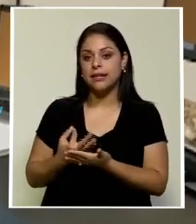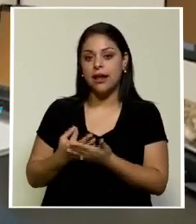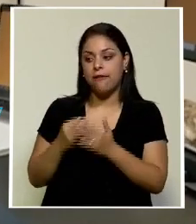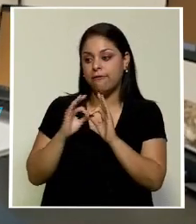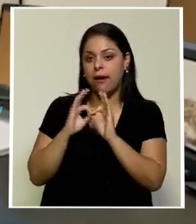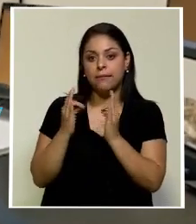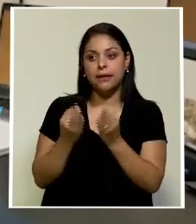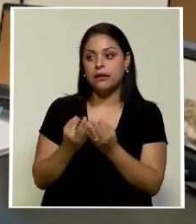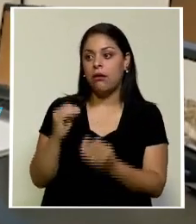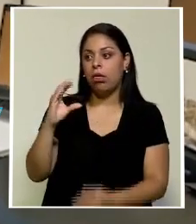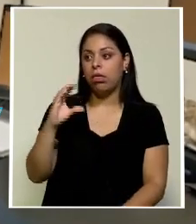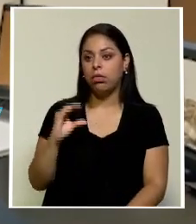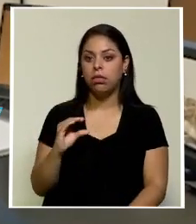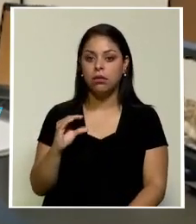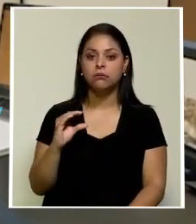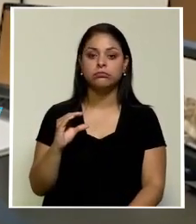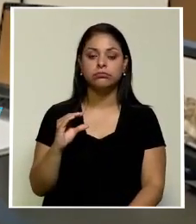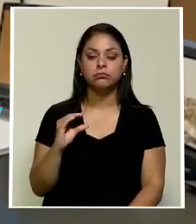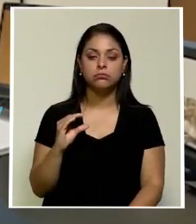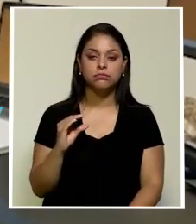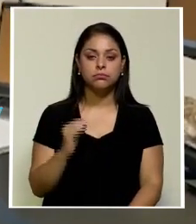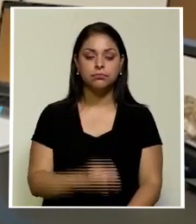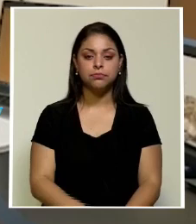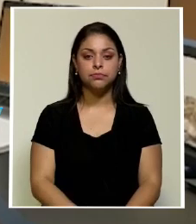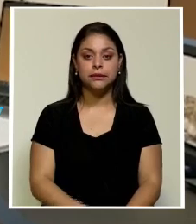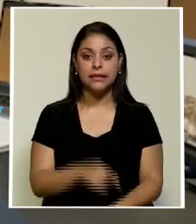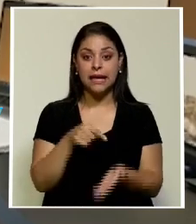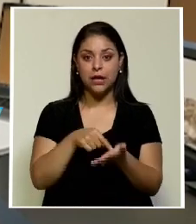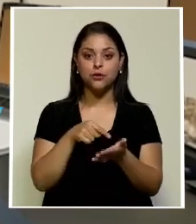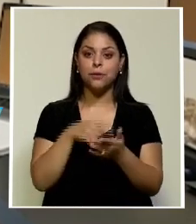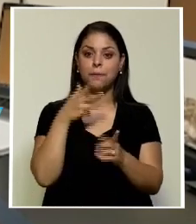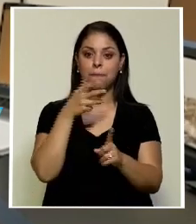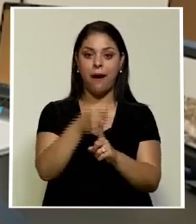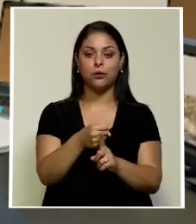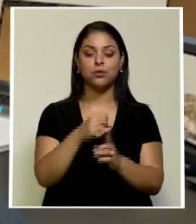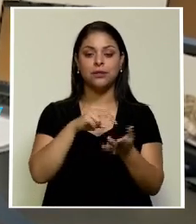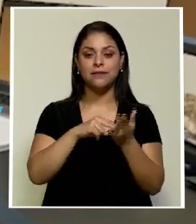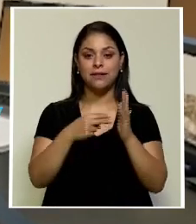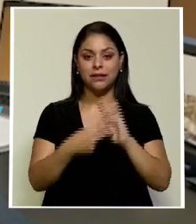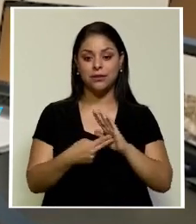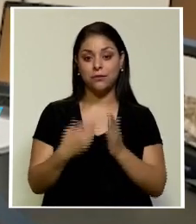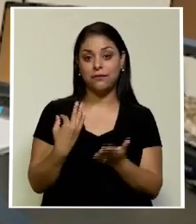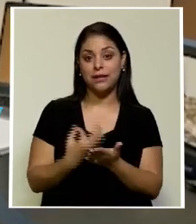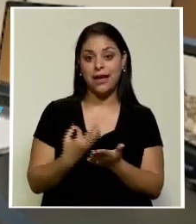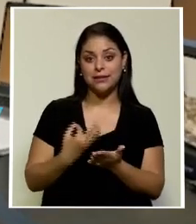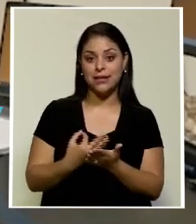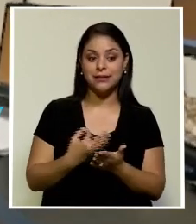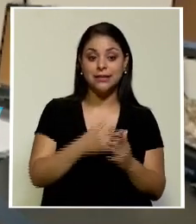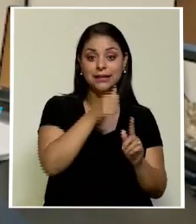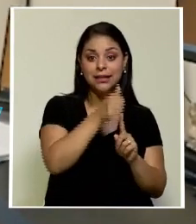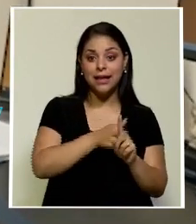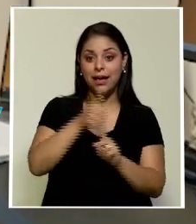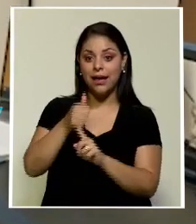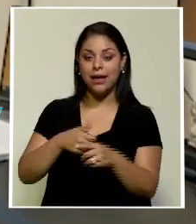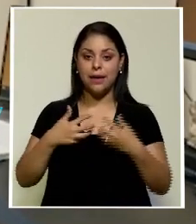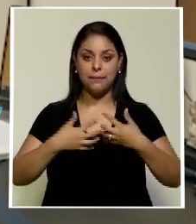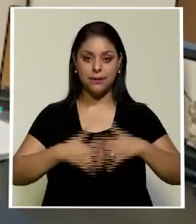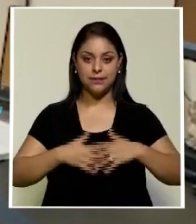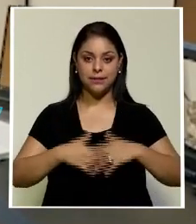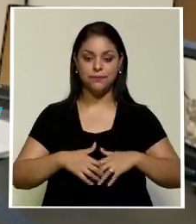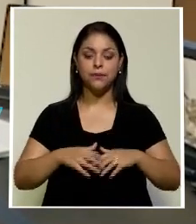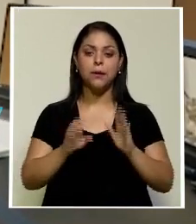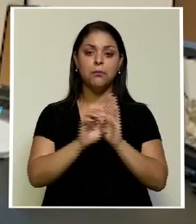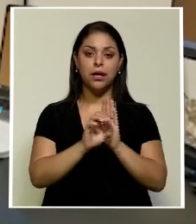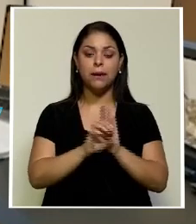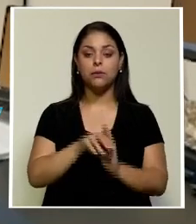raíz de un menor consumo. Esto tiene un impacto significativo entonces en las finanzas de cada una de las empresas. Por ejemplo, en